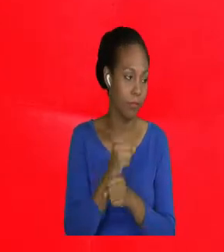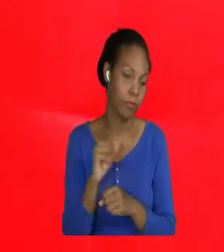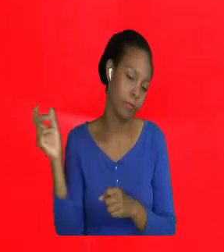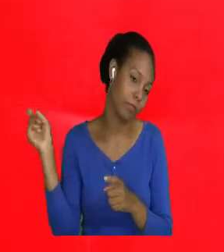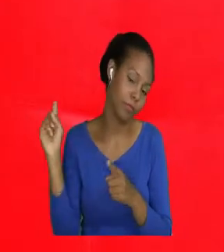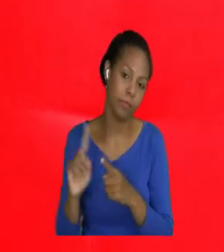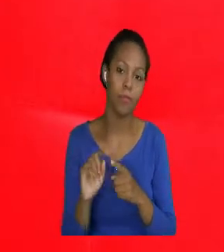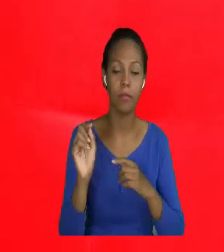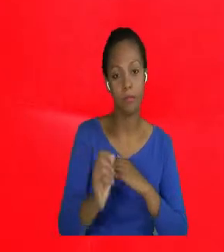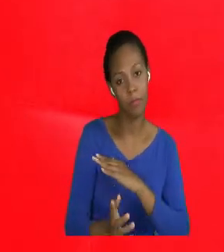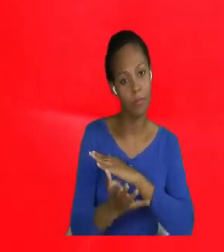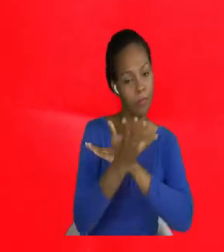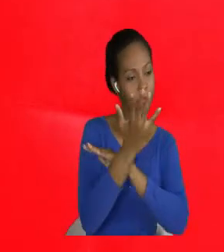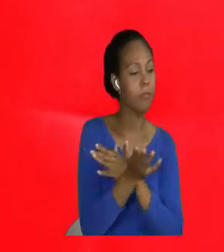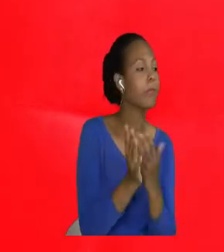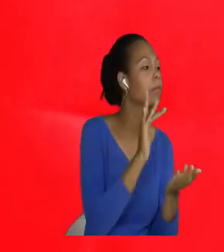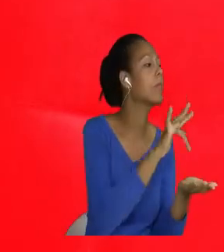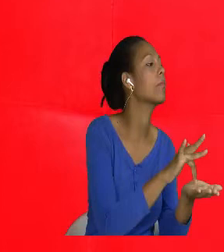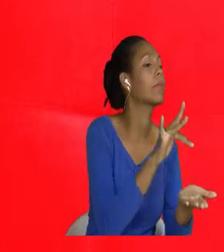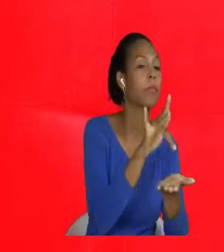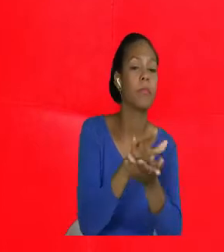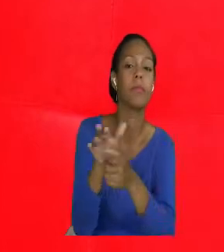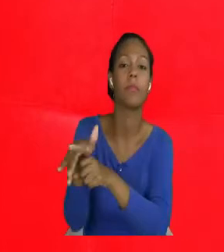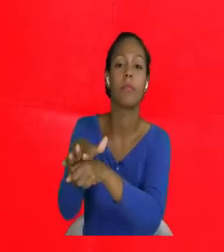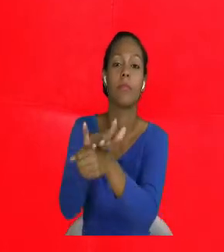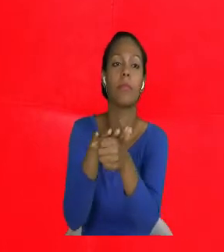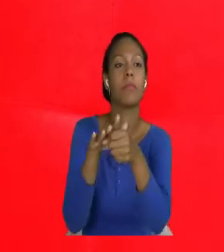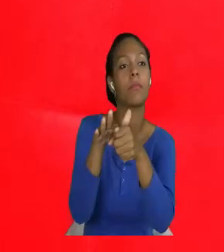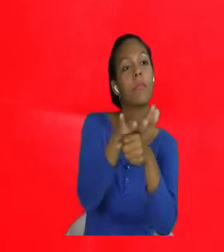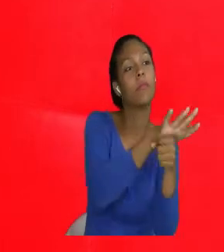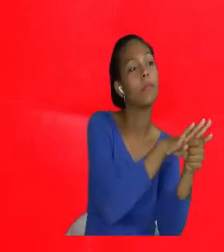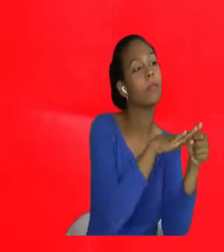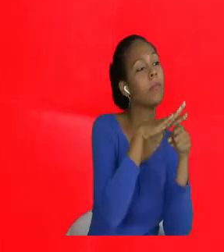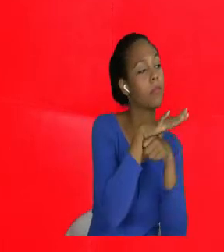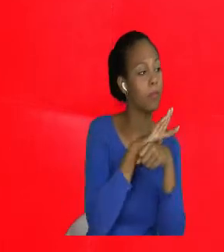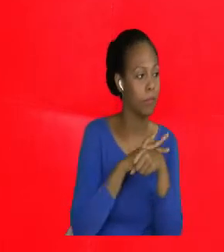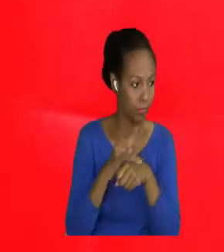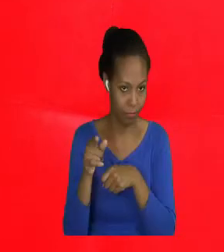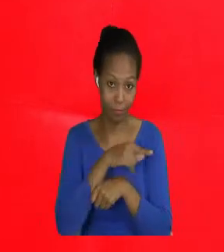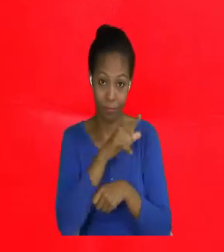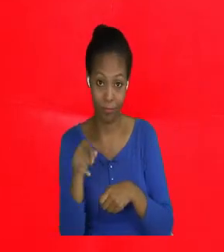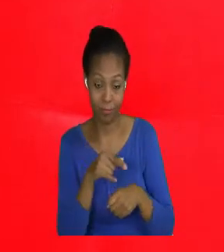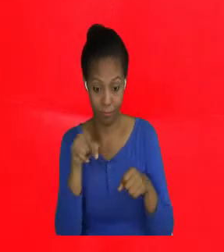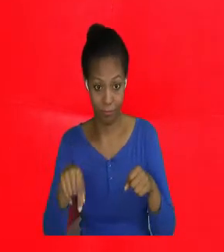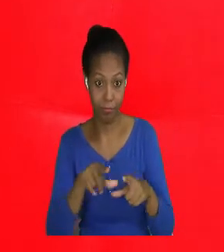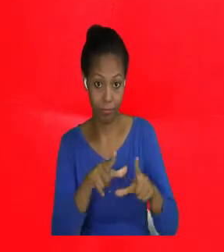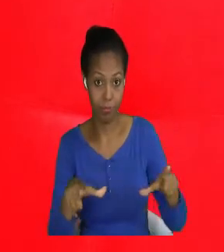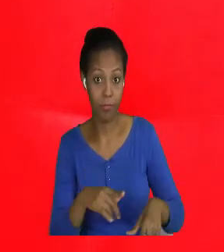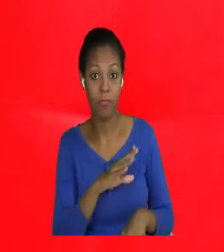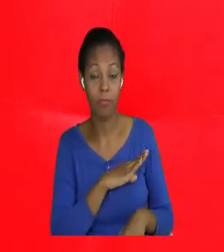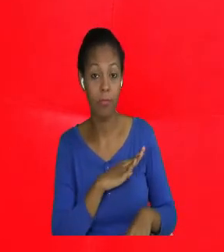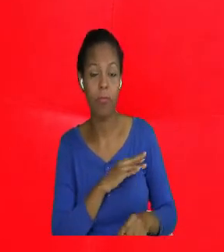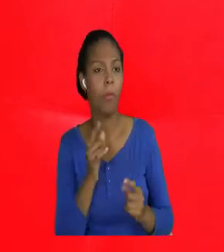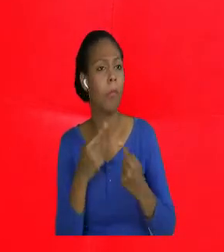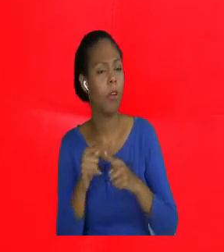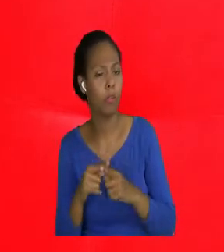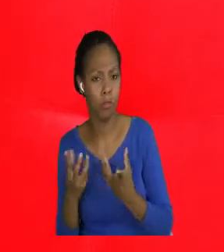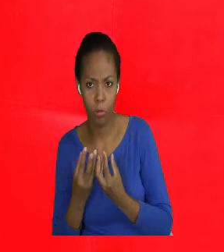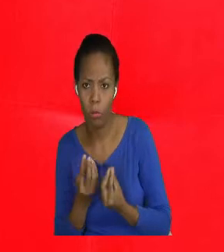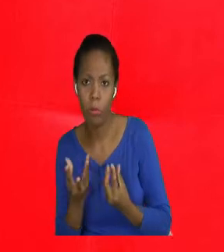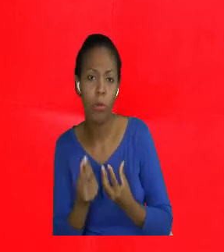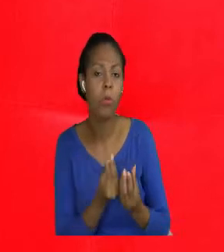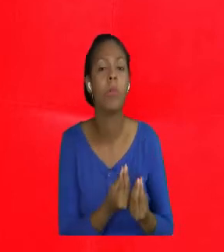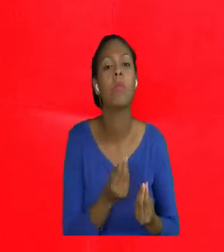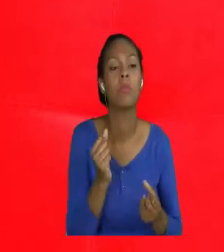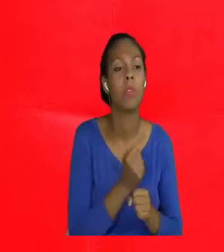5 de la mañana en todos los barrios estaremos todos los funcionarios de la alcaldía recorriendo Barranca Bermeja. Luego a las 7 de la